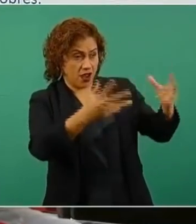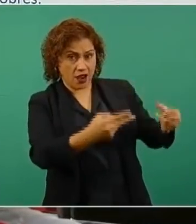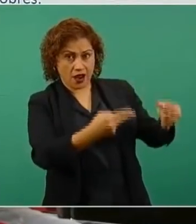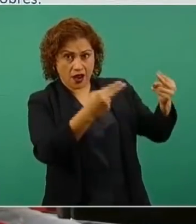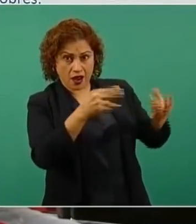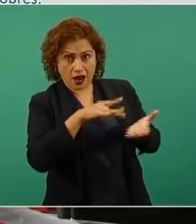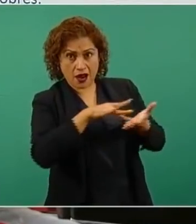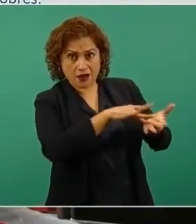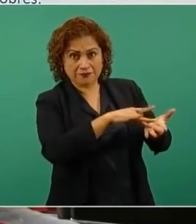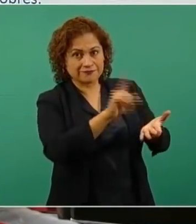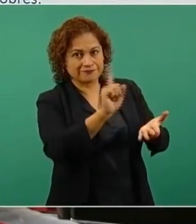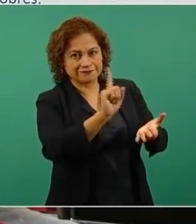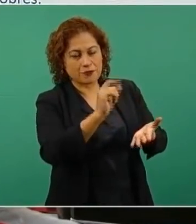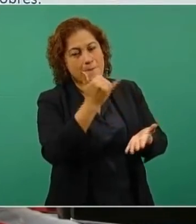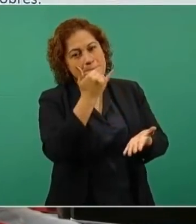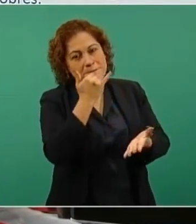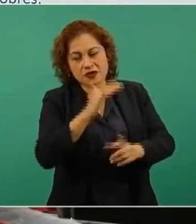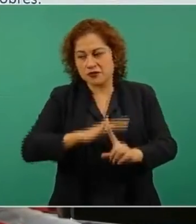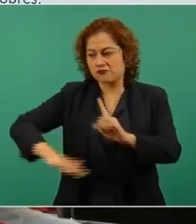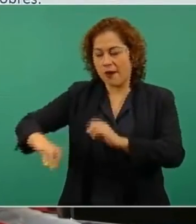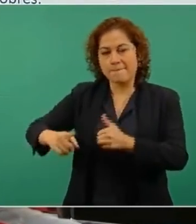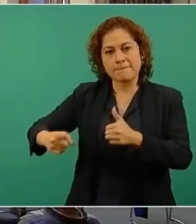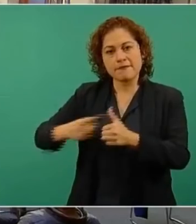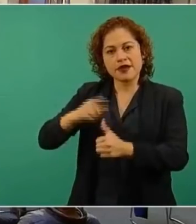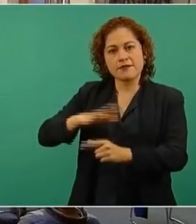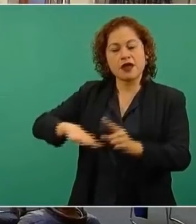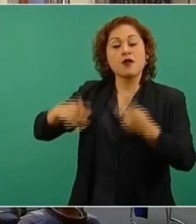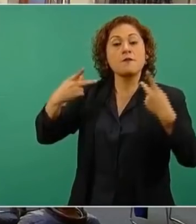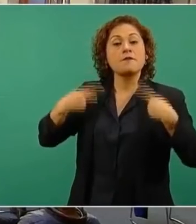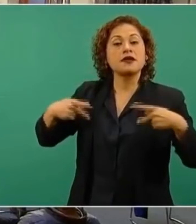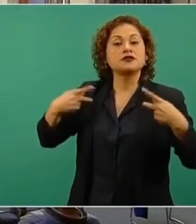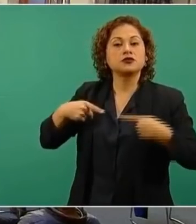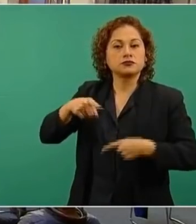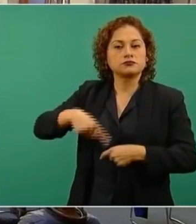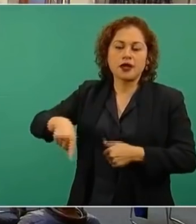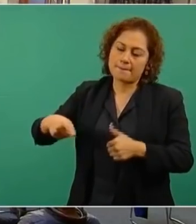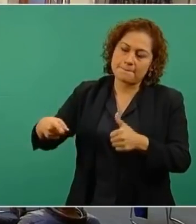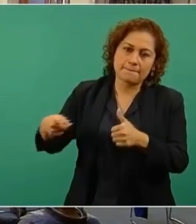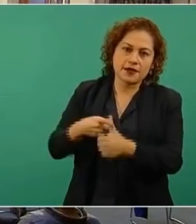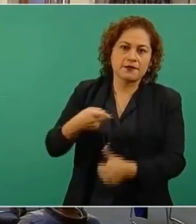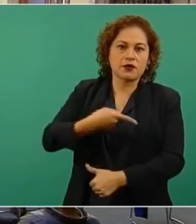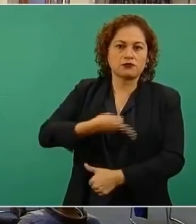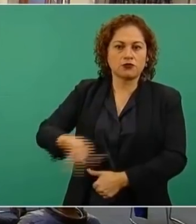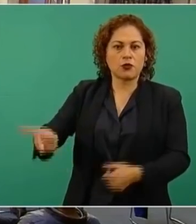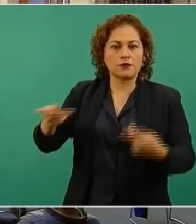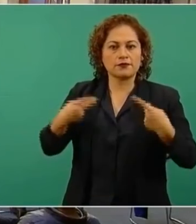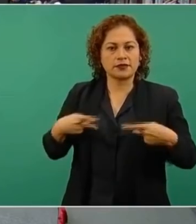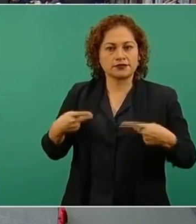Y primero, obviamente, pues el caso de los pobres. Gracias, presidente.